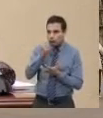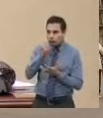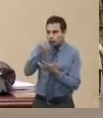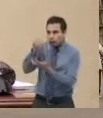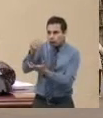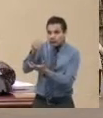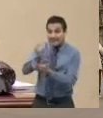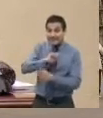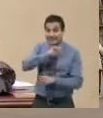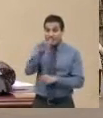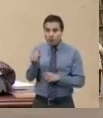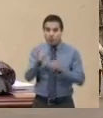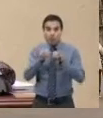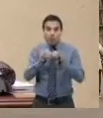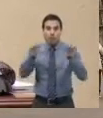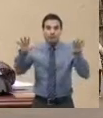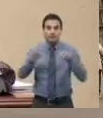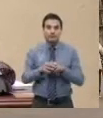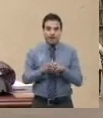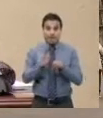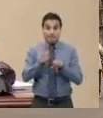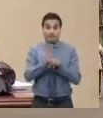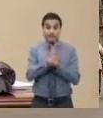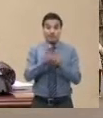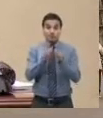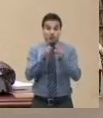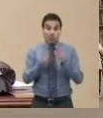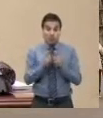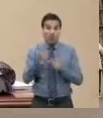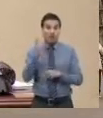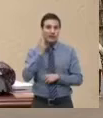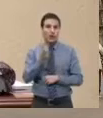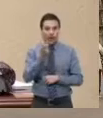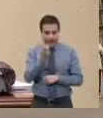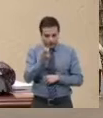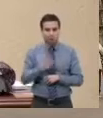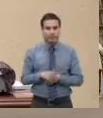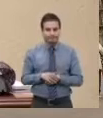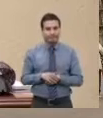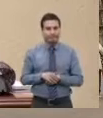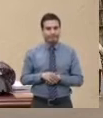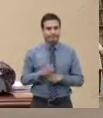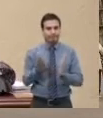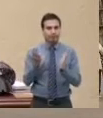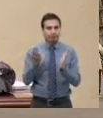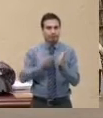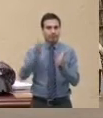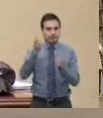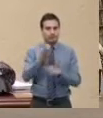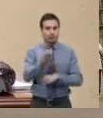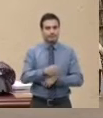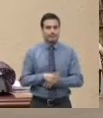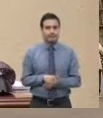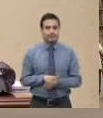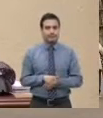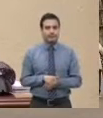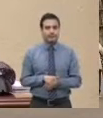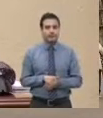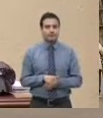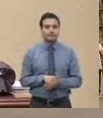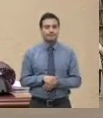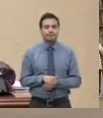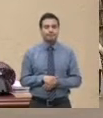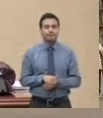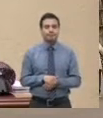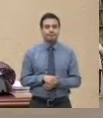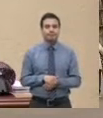nos conduce también a determinar una sanción siguiente. Y esta sanción se ve